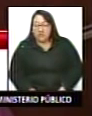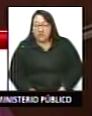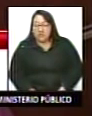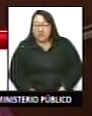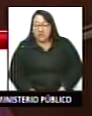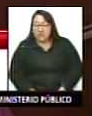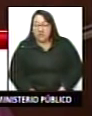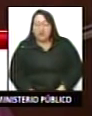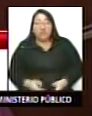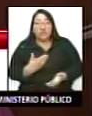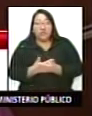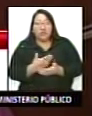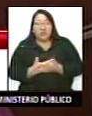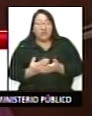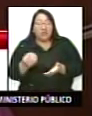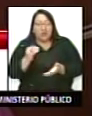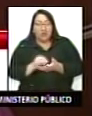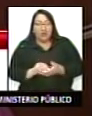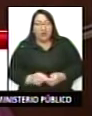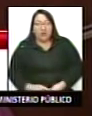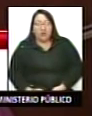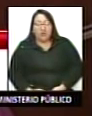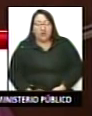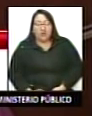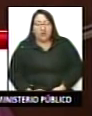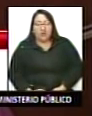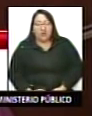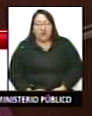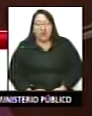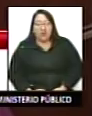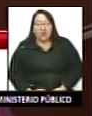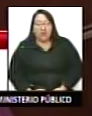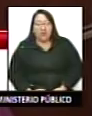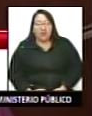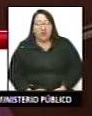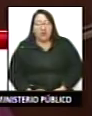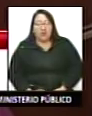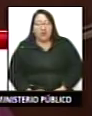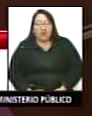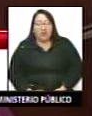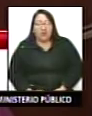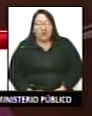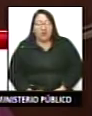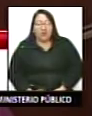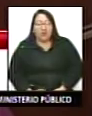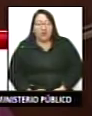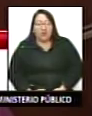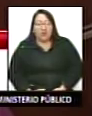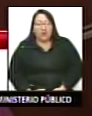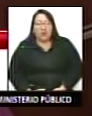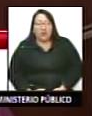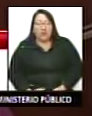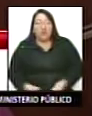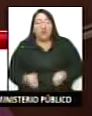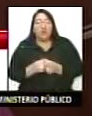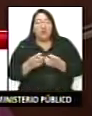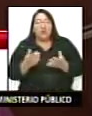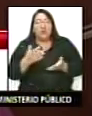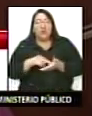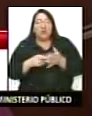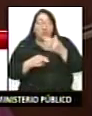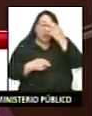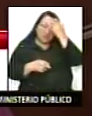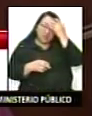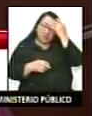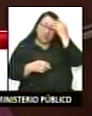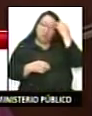se involucre, ¿no?, el cuidado de la biodiversidad de alimentos que conservan los campesinos productores de la